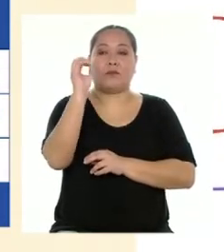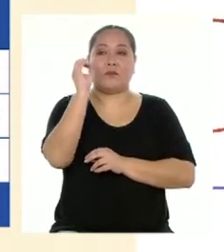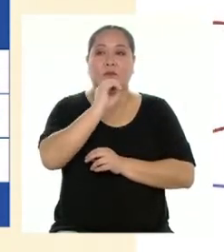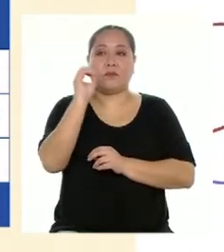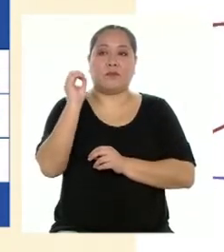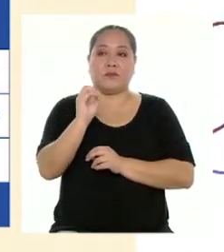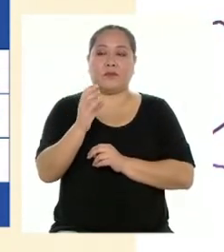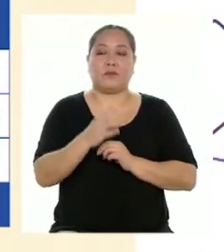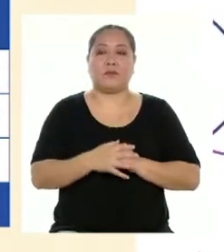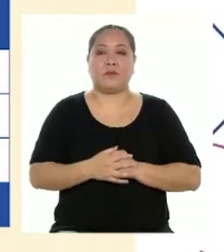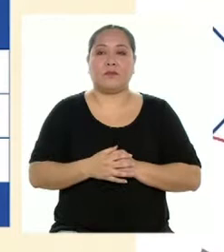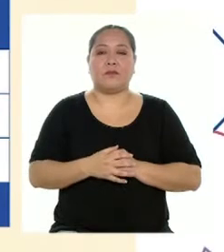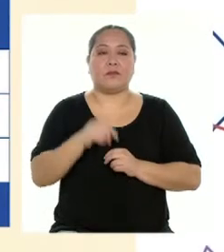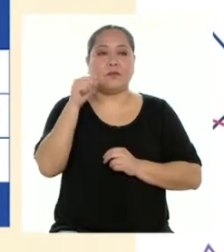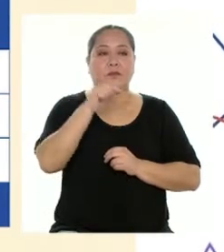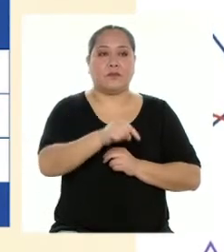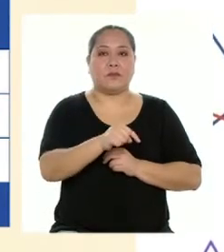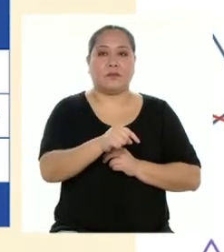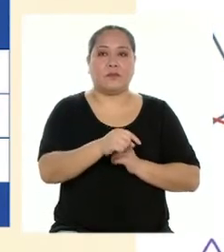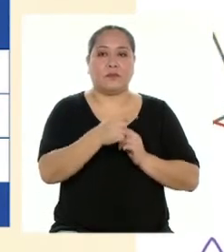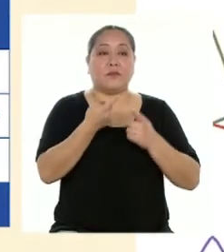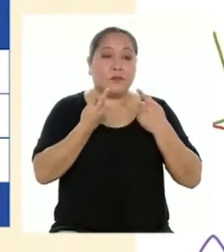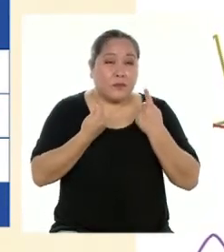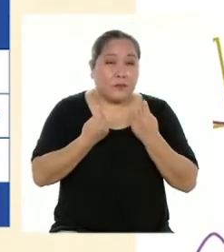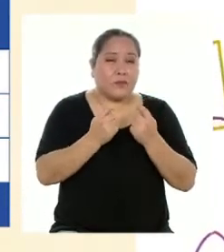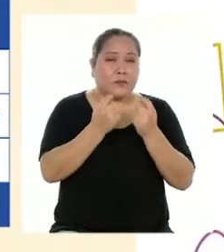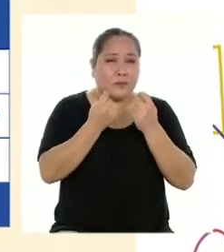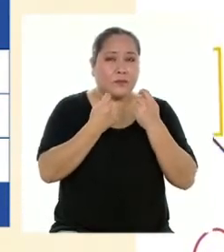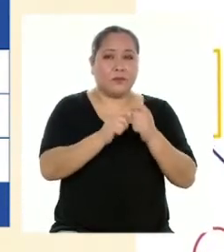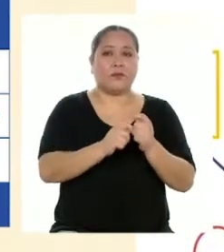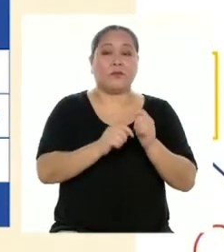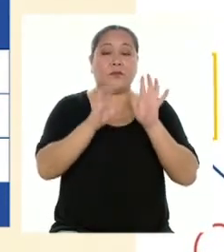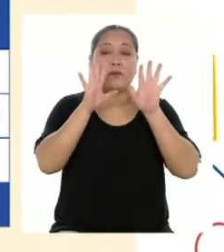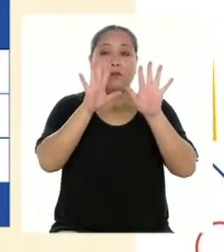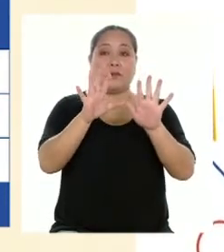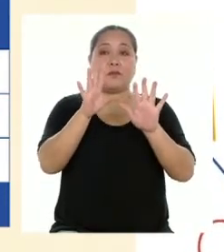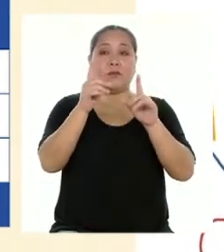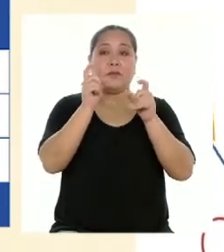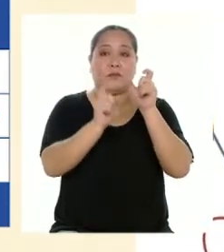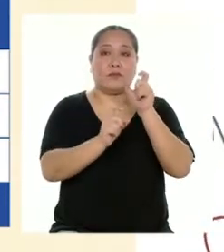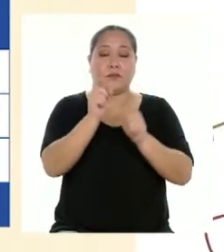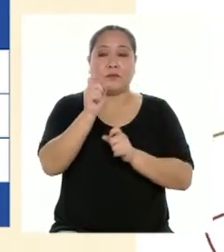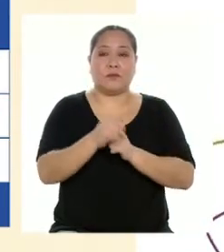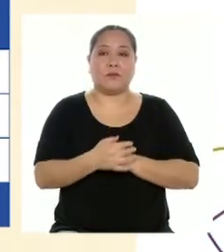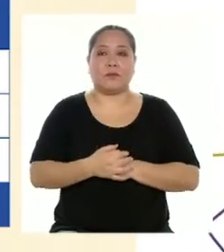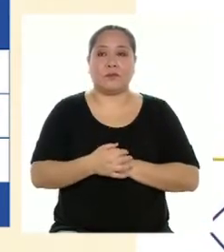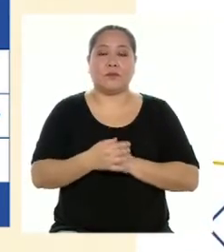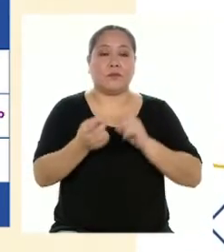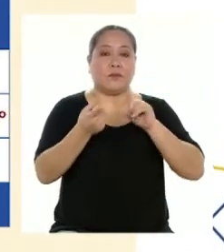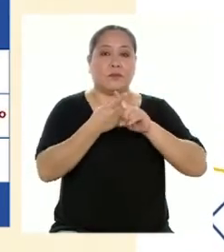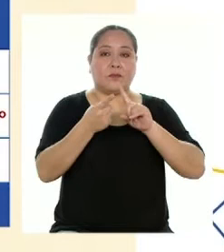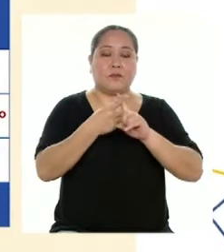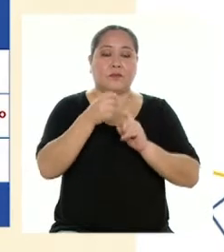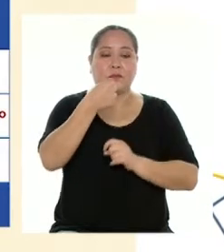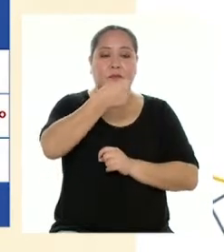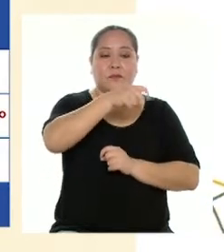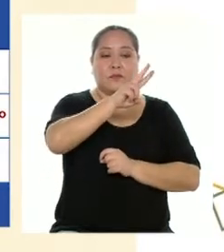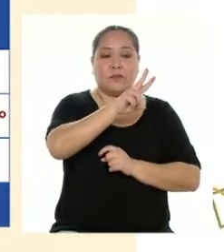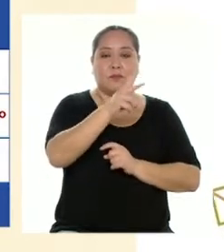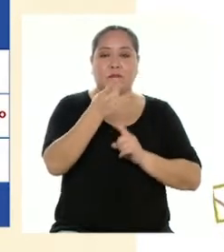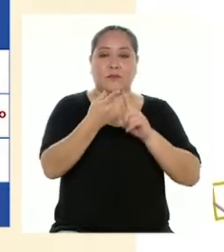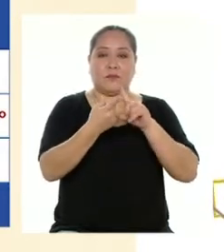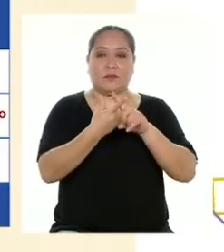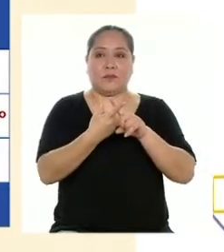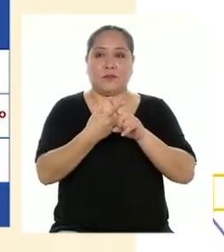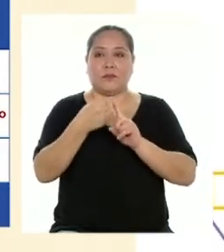grados. En la categoría Lo intento, tenemos 10 personas. Entonces, si multiplicamos 12 grados